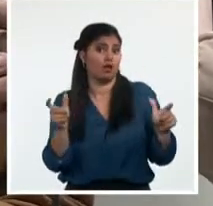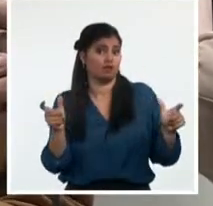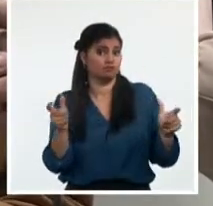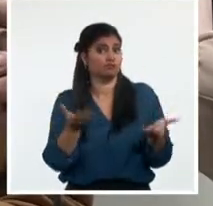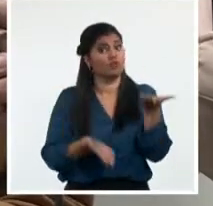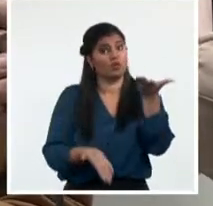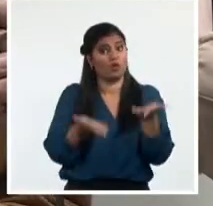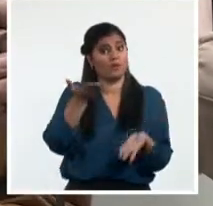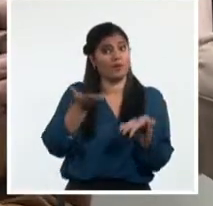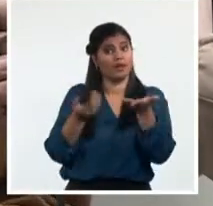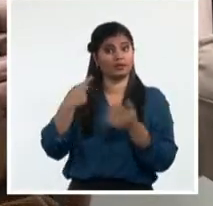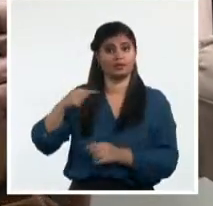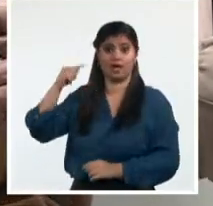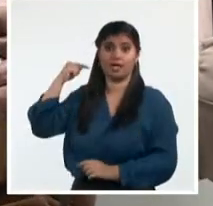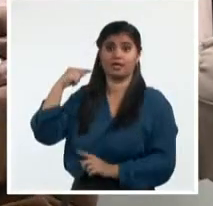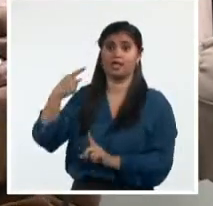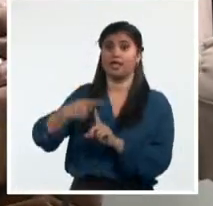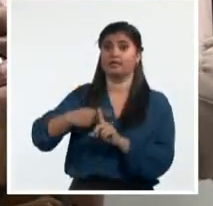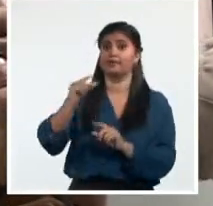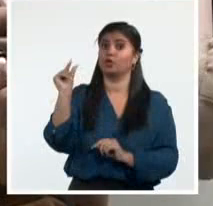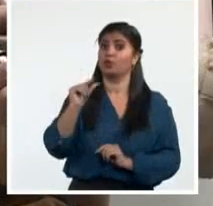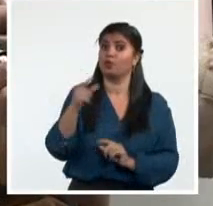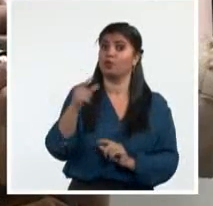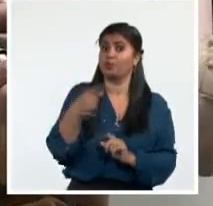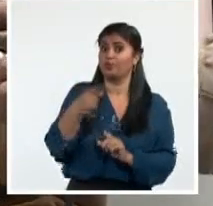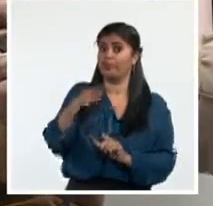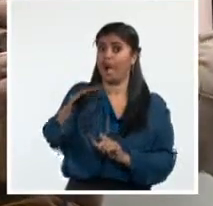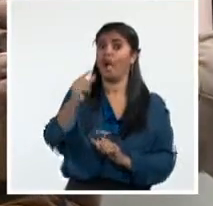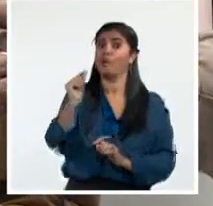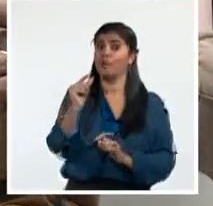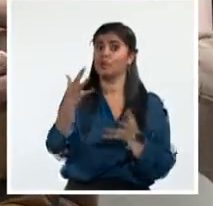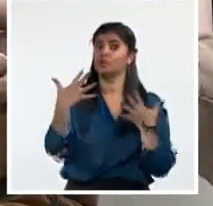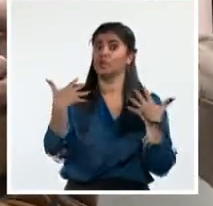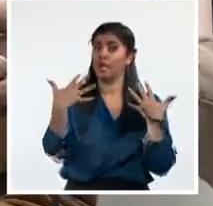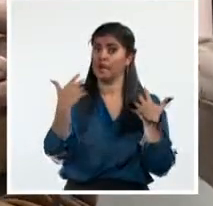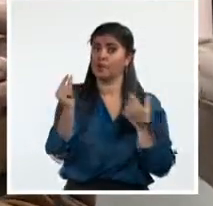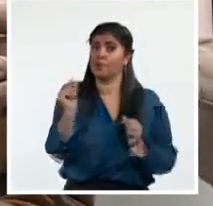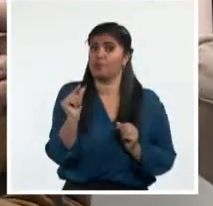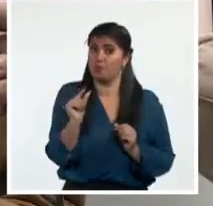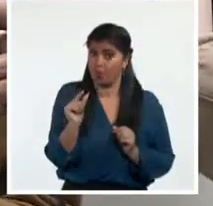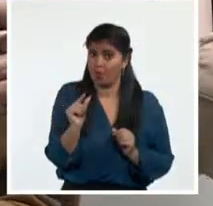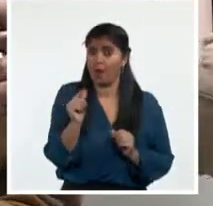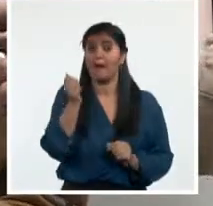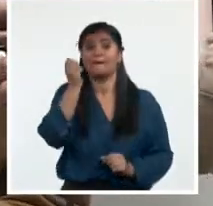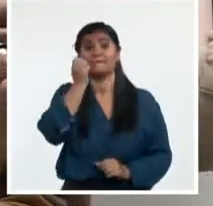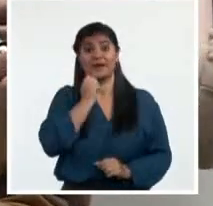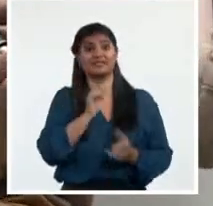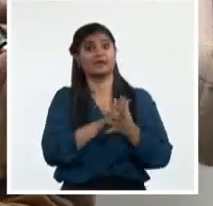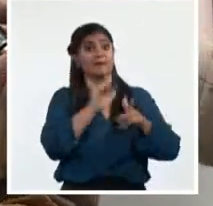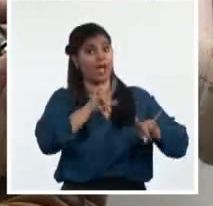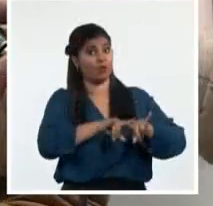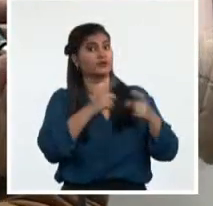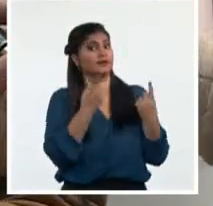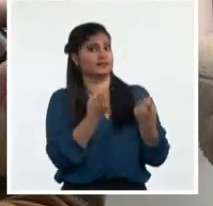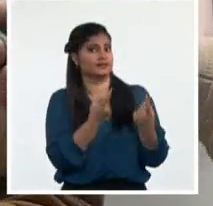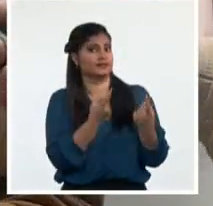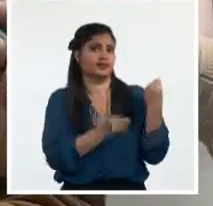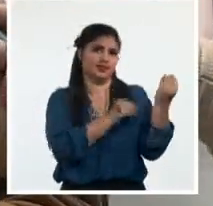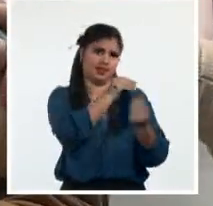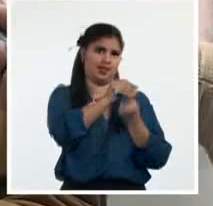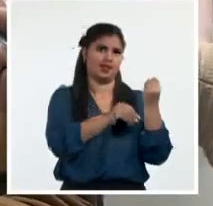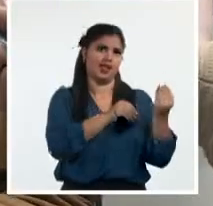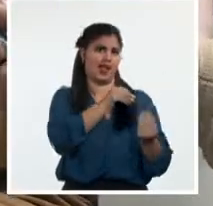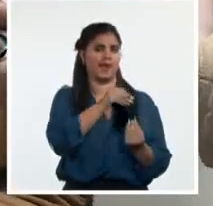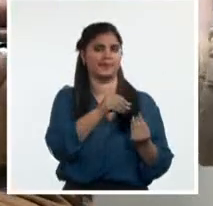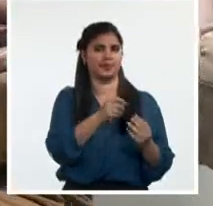la de ayer. Ya las temperaturas tienden a incrementarse un poco y la demanda debe también